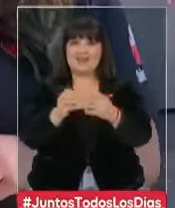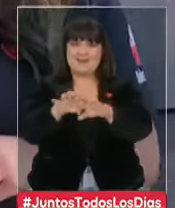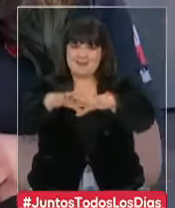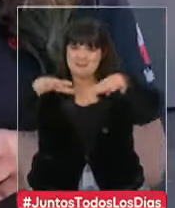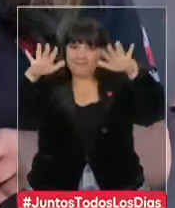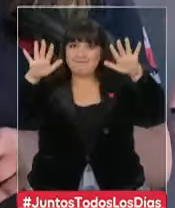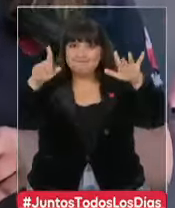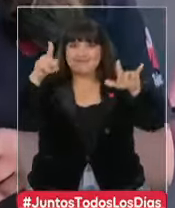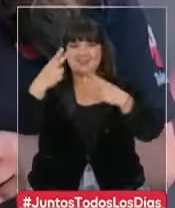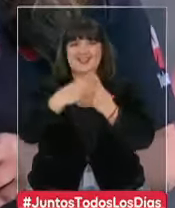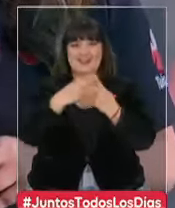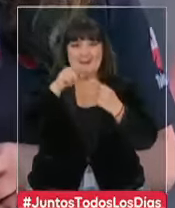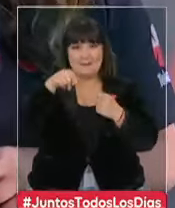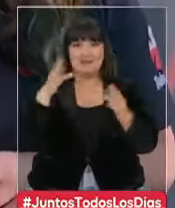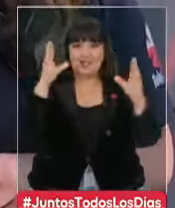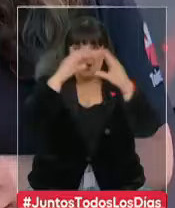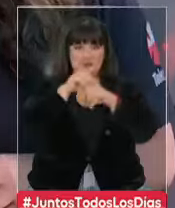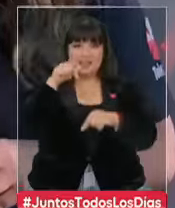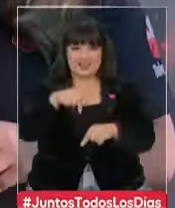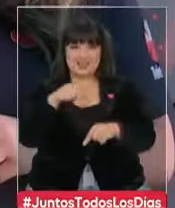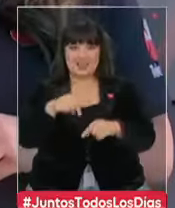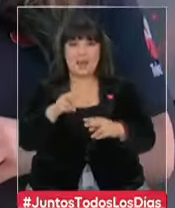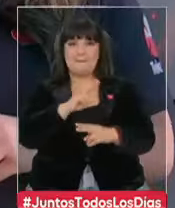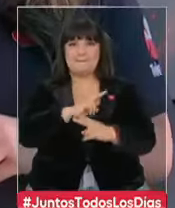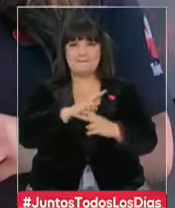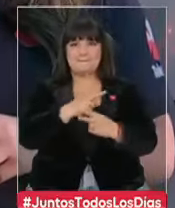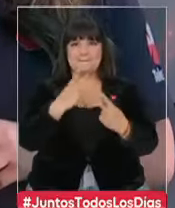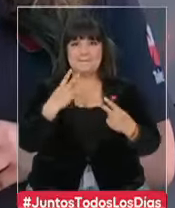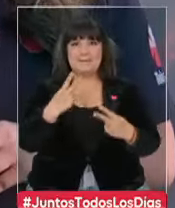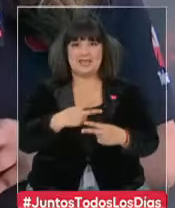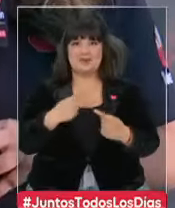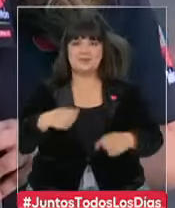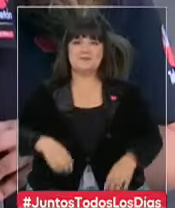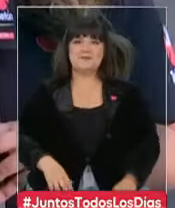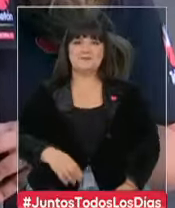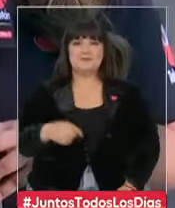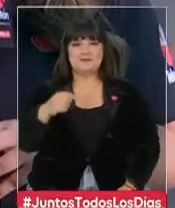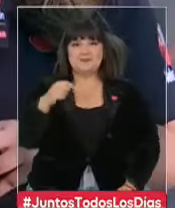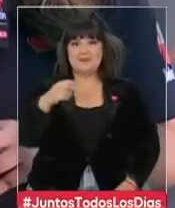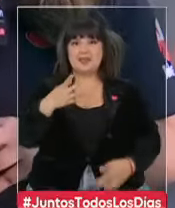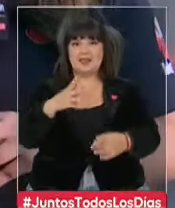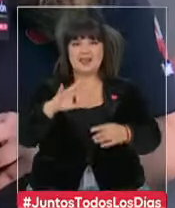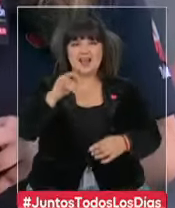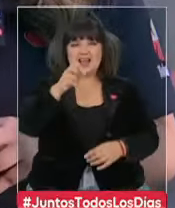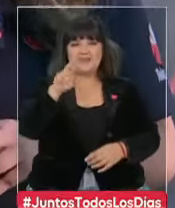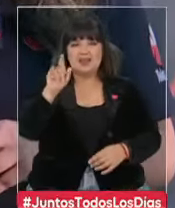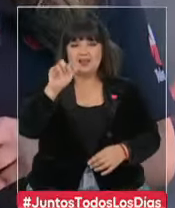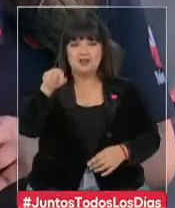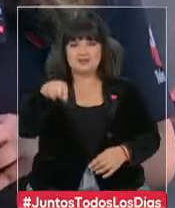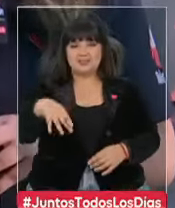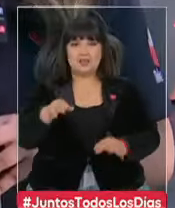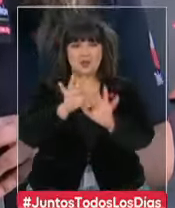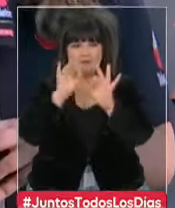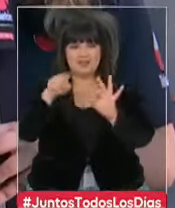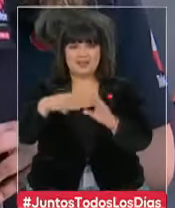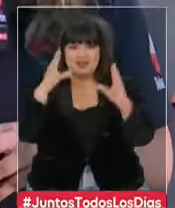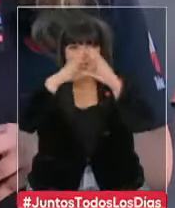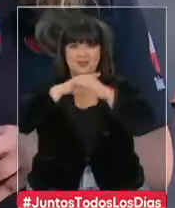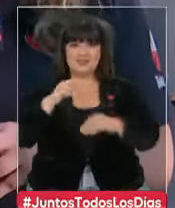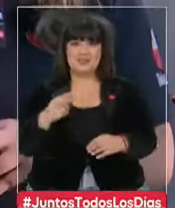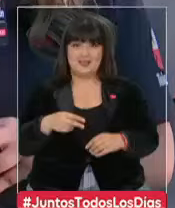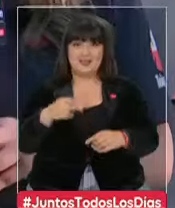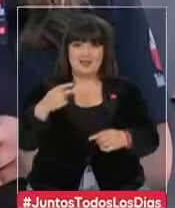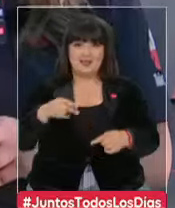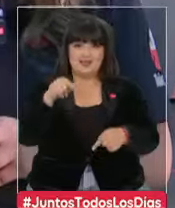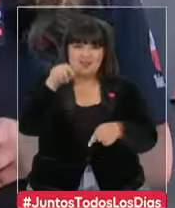que tiene preparado Teletón para esta noche acá en la Quinta Vergara. Excelente, Javier Lagos con los detalles de lo que va a ser esta noche en la Quinta Vergara.